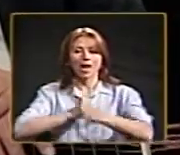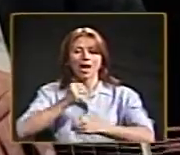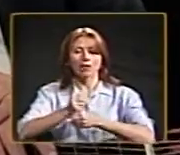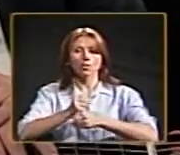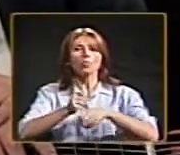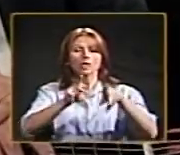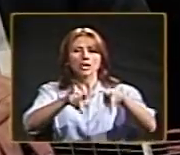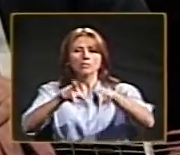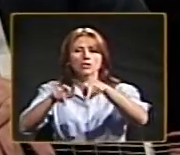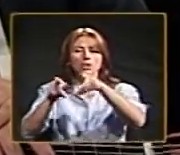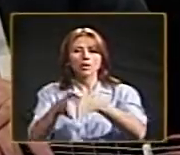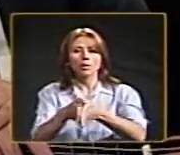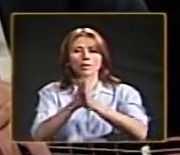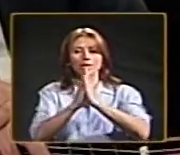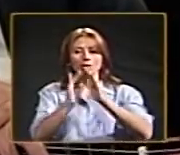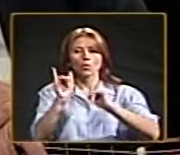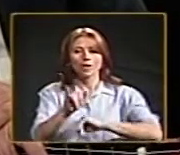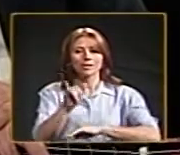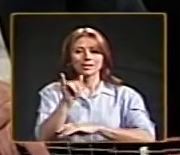ha tenido. Pues